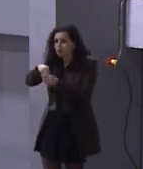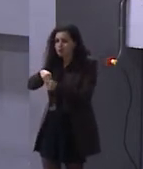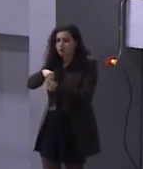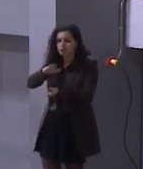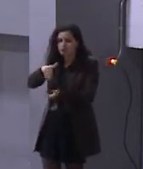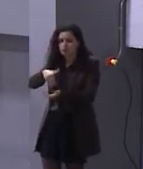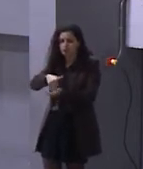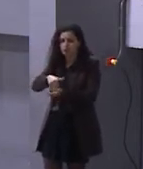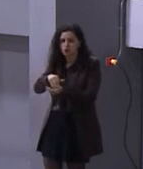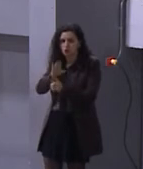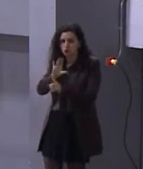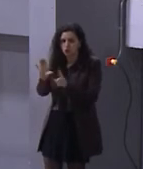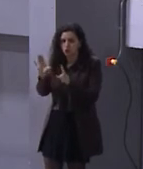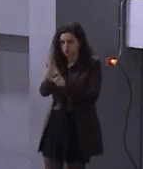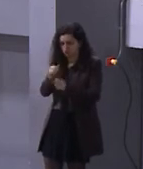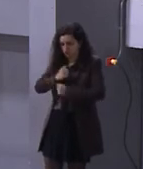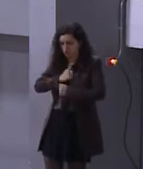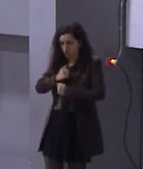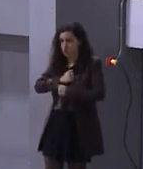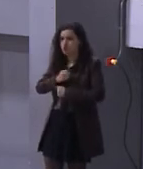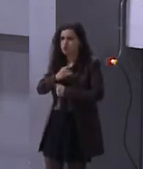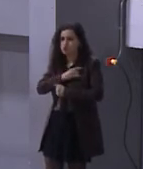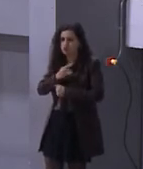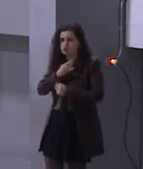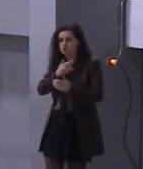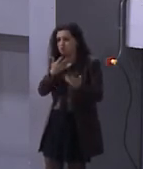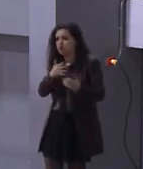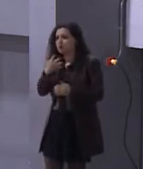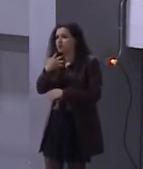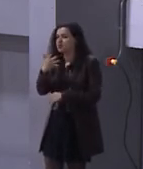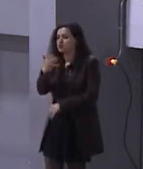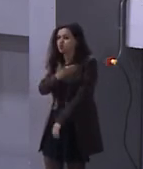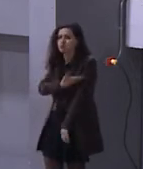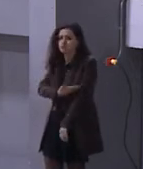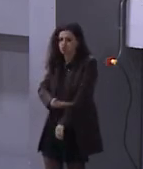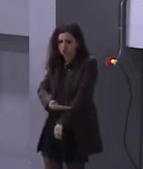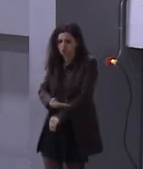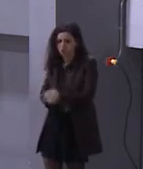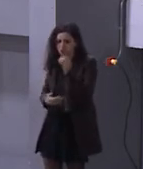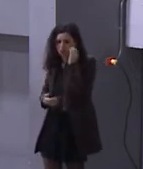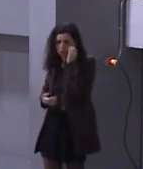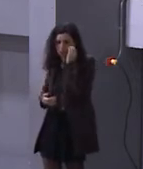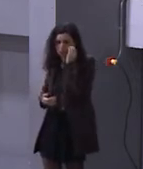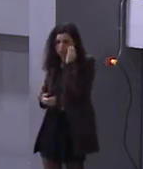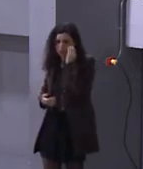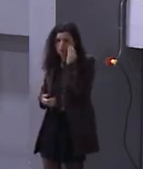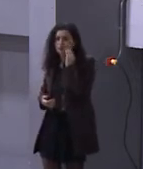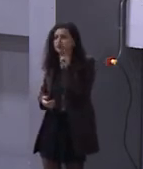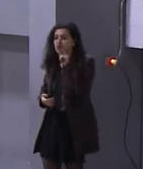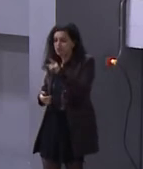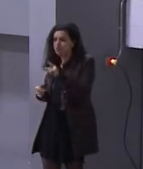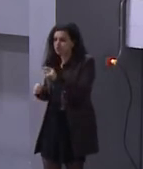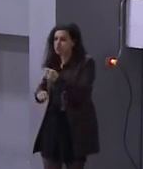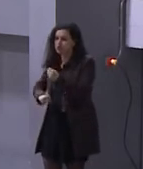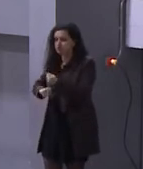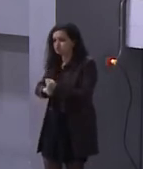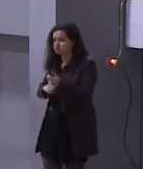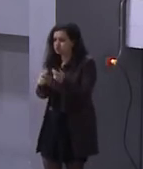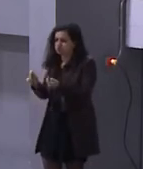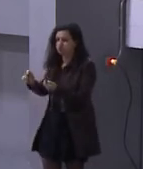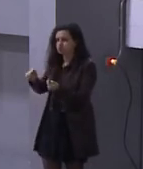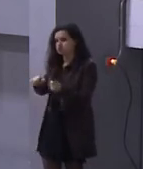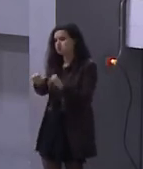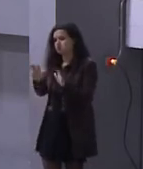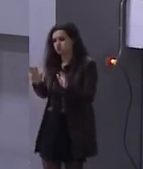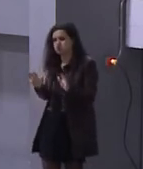propio de la universidad, tenemos prevista una inversión de 500 millones de pesos y aquí los aportes son igualmente parte